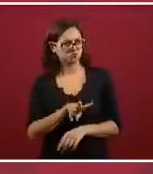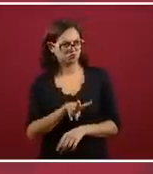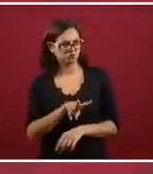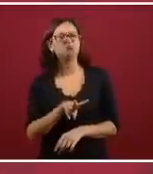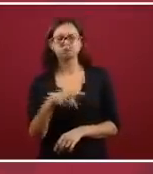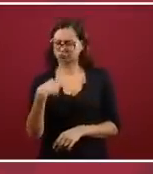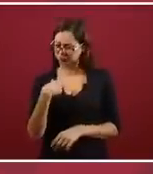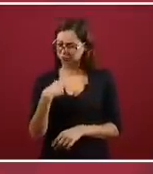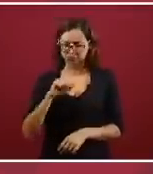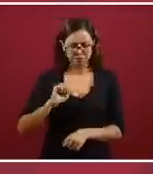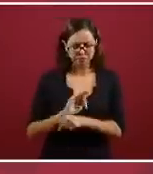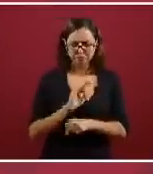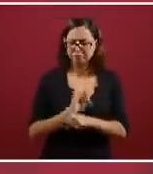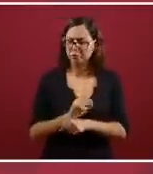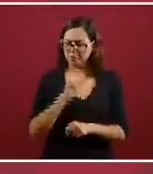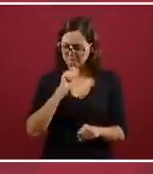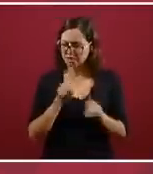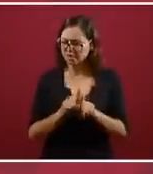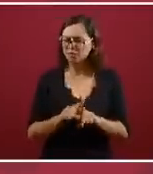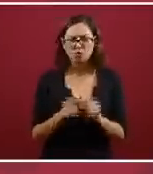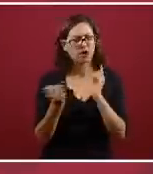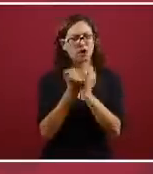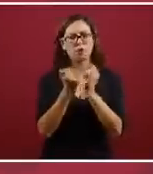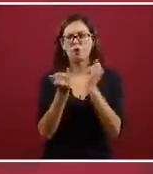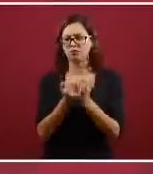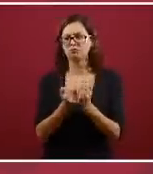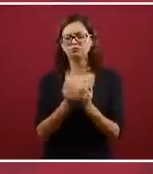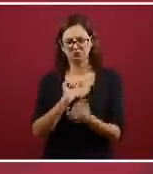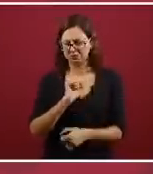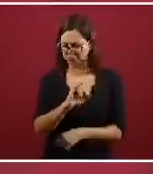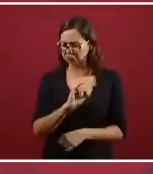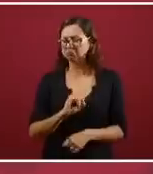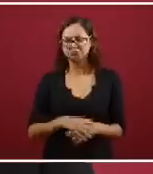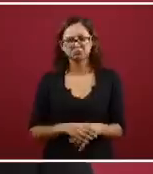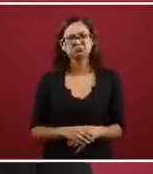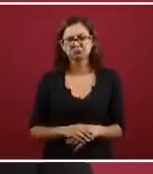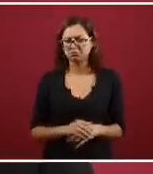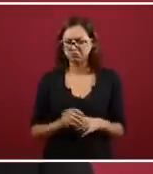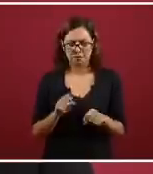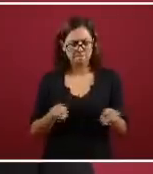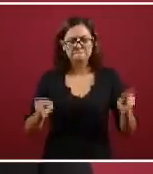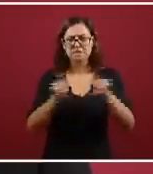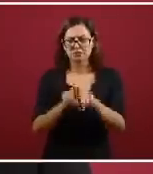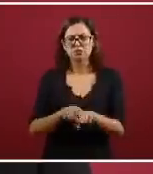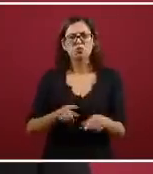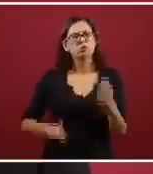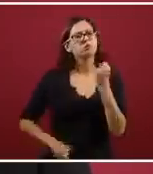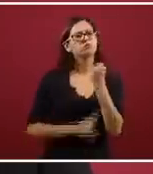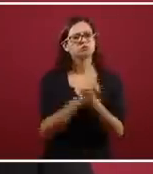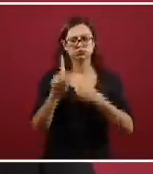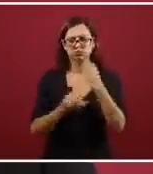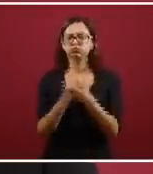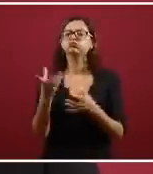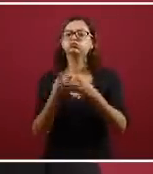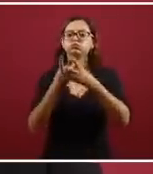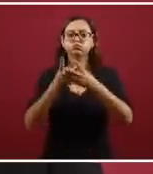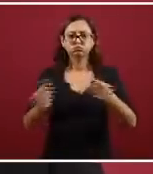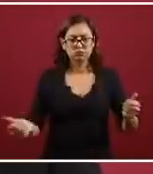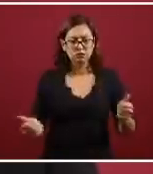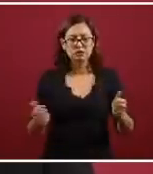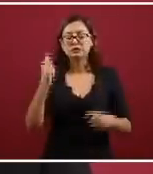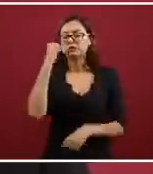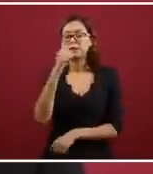avalo, es decir, yo lo respaldo. Vamos a resolver el problema, es lo que le digo a la